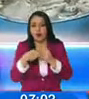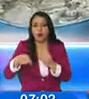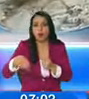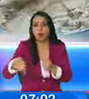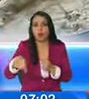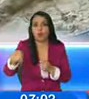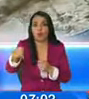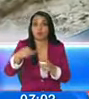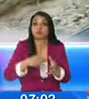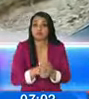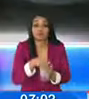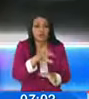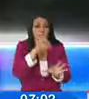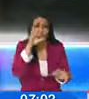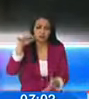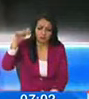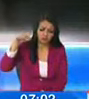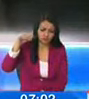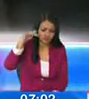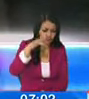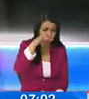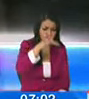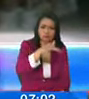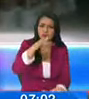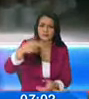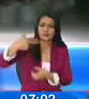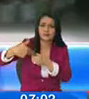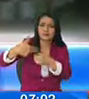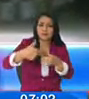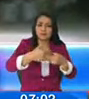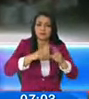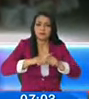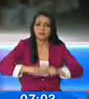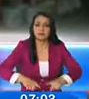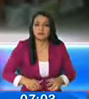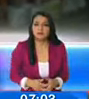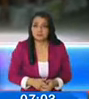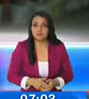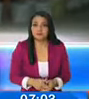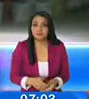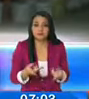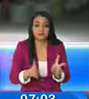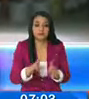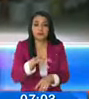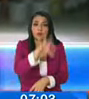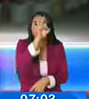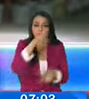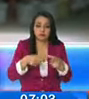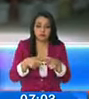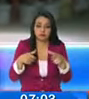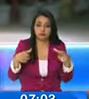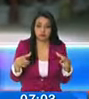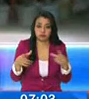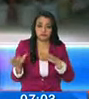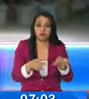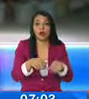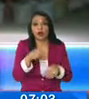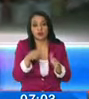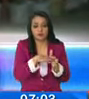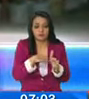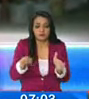de combustible almacenado en varios tanques. Asimismo, hemos encontrado un vehículo tipo camioneta que en